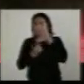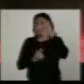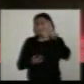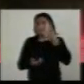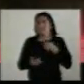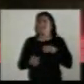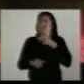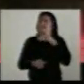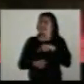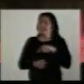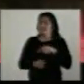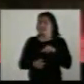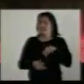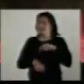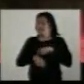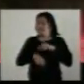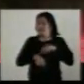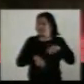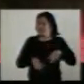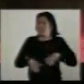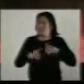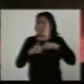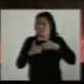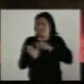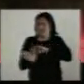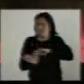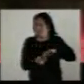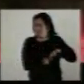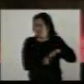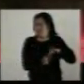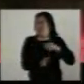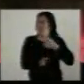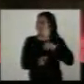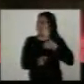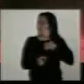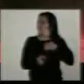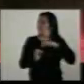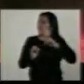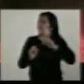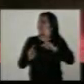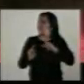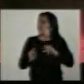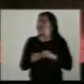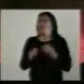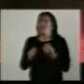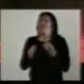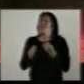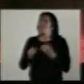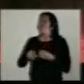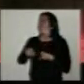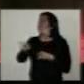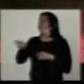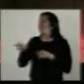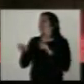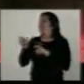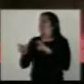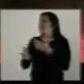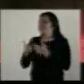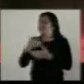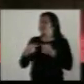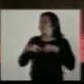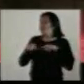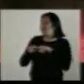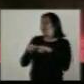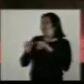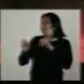Yo paso ese momento en mi vida y yo dije, pero bueno, ya, yo tuve mi oportunidad. ¿Cómo hago para que las demás personas como yo tengan